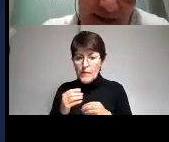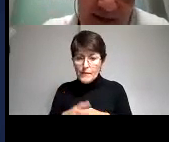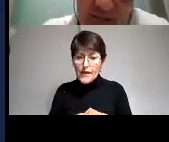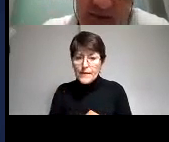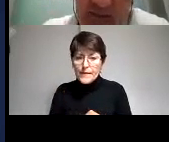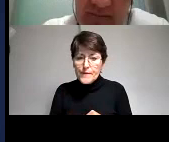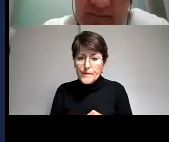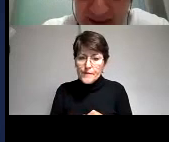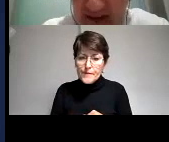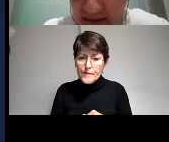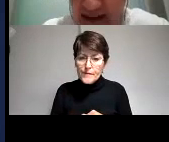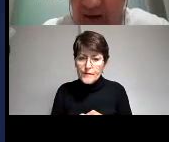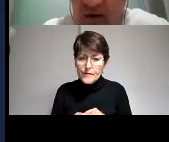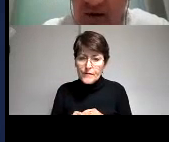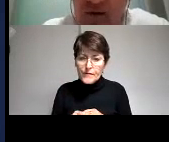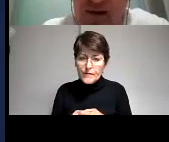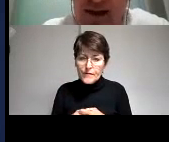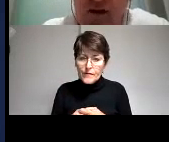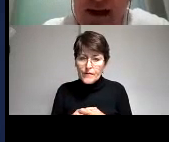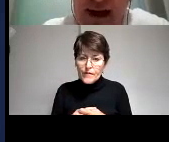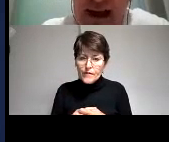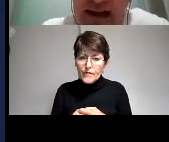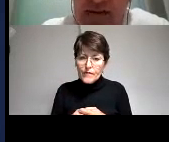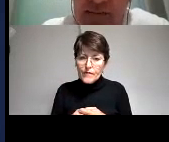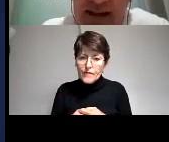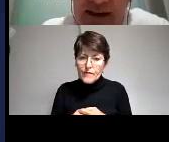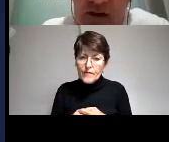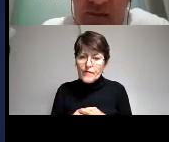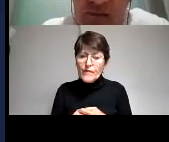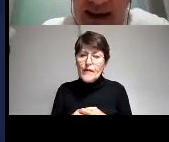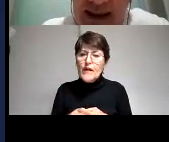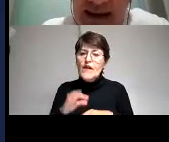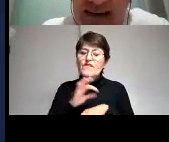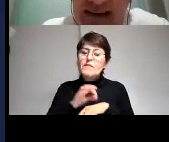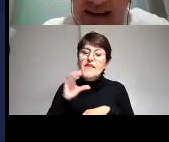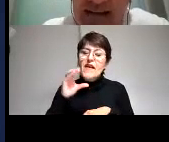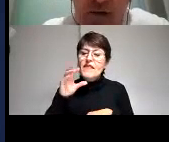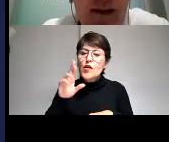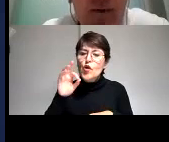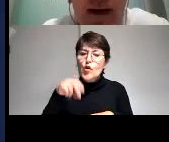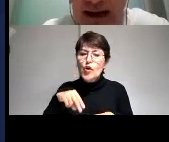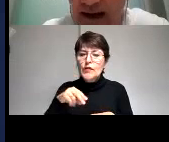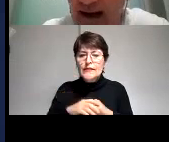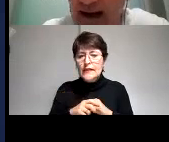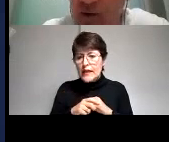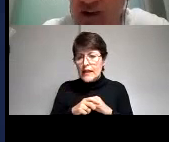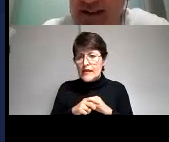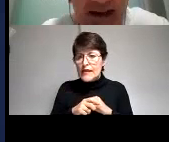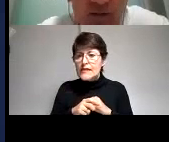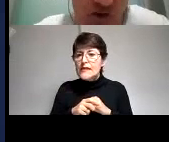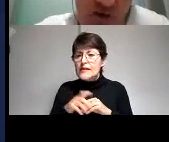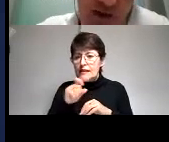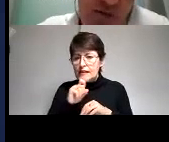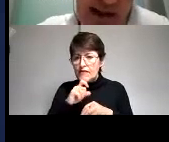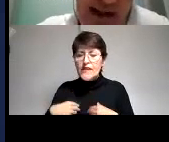estudiados precisamente algunos de ellos. Y en la enfermedad de Crohn el problema que hay es que restituir la mucosa intestinal